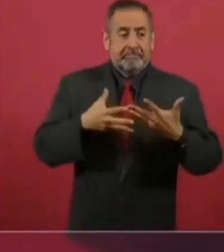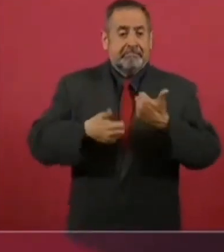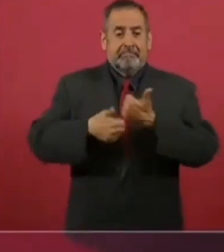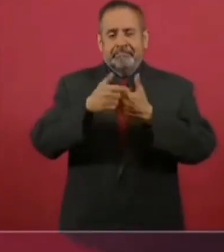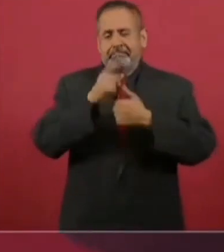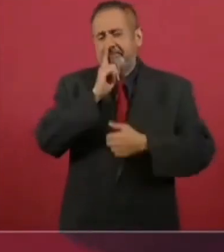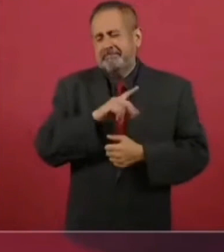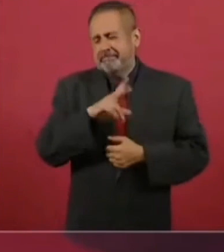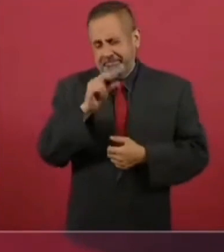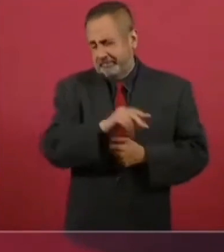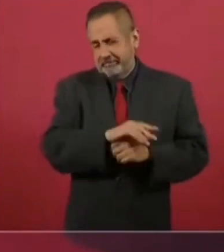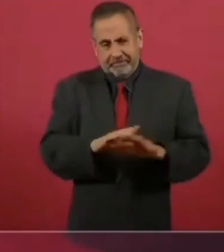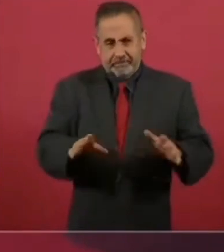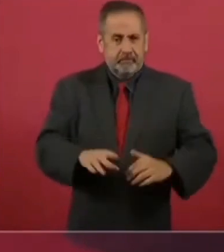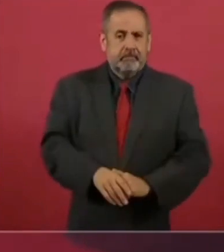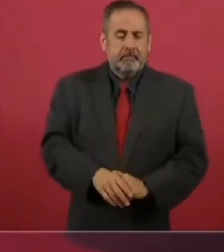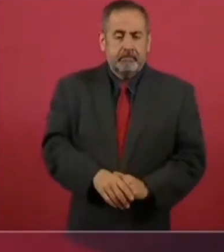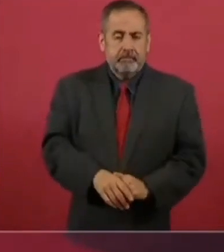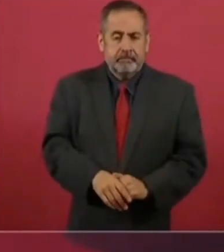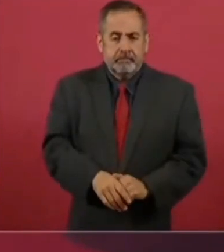mentirosos.